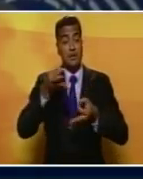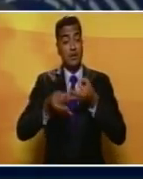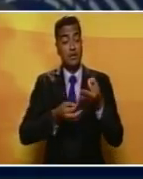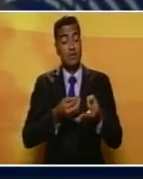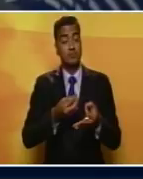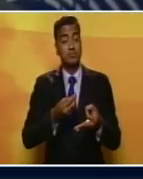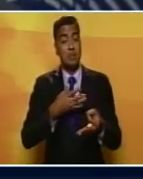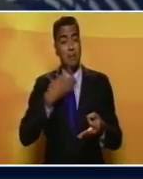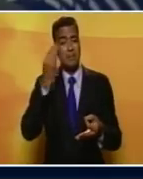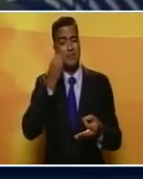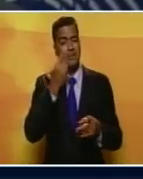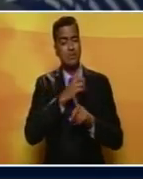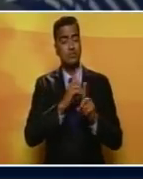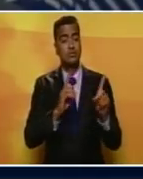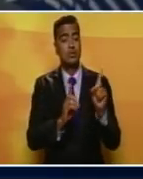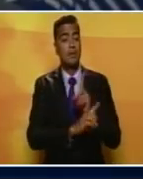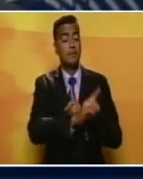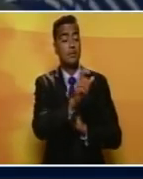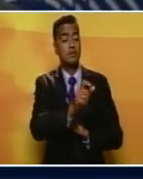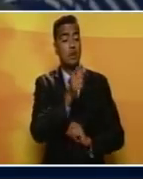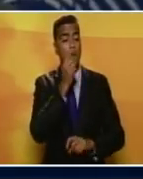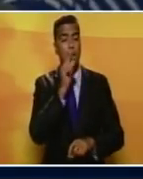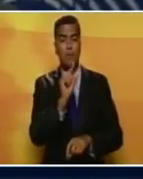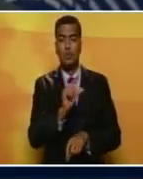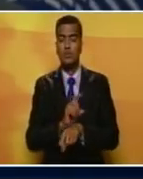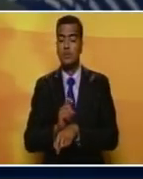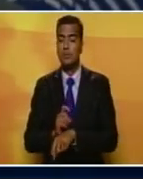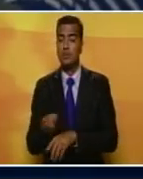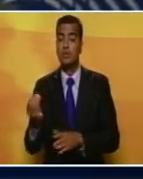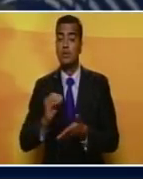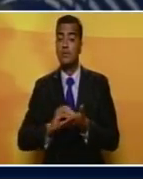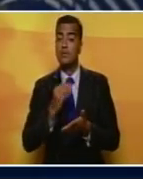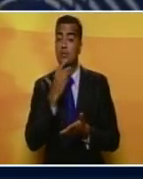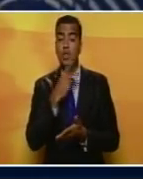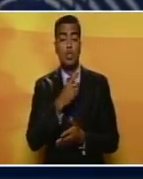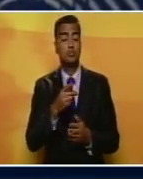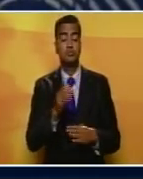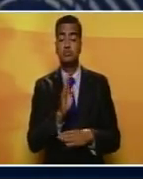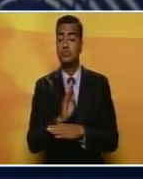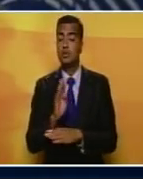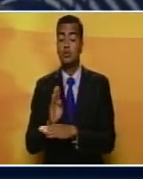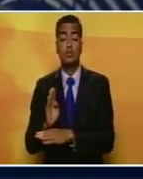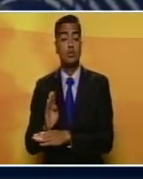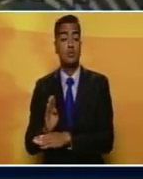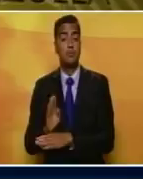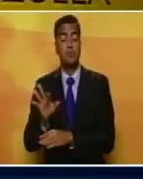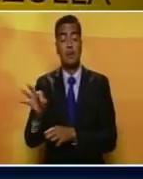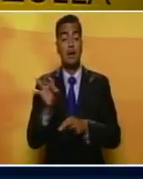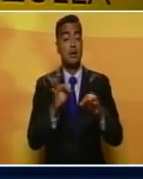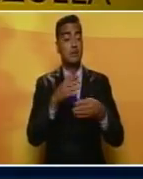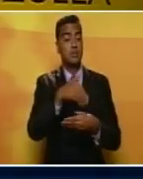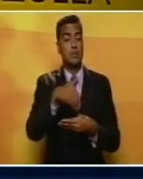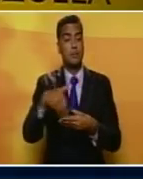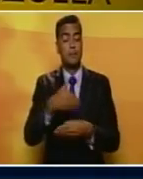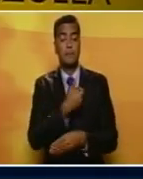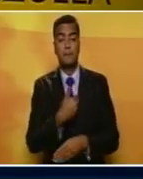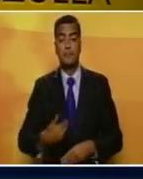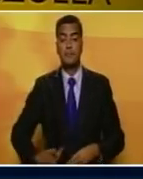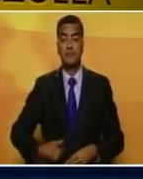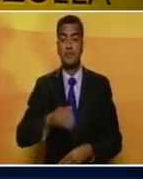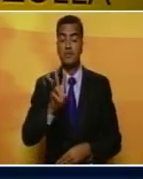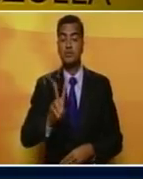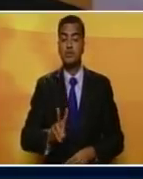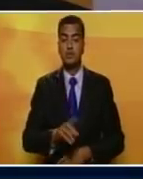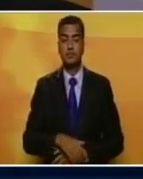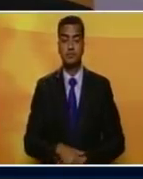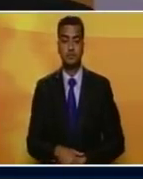y expulsarlo del país el pasado viernes, el ministro Dastis expresó su interés de restablecer la diplomacia con Venezuela. Aunque esto